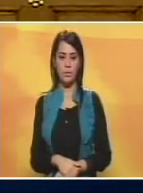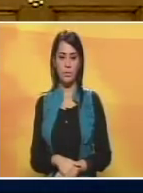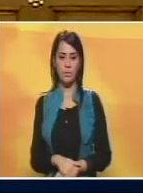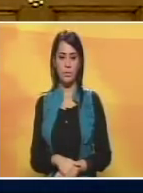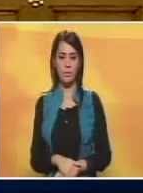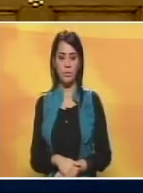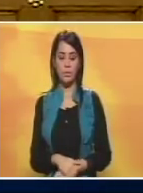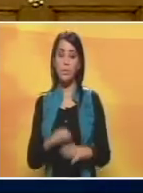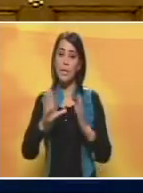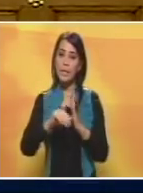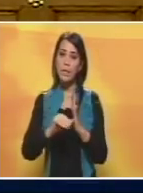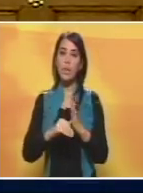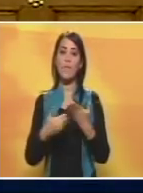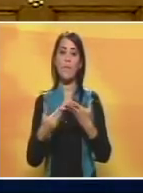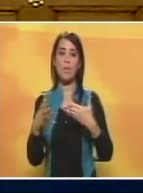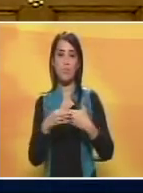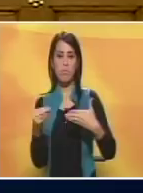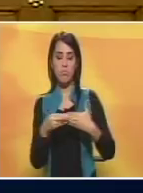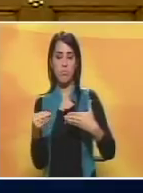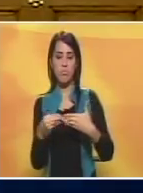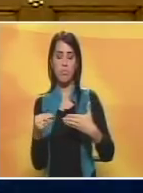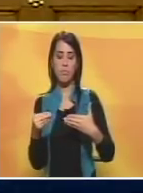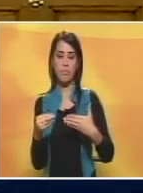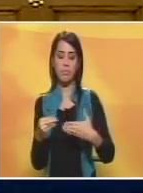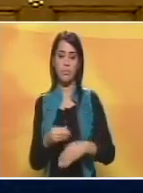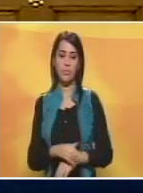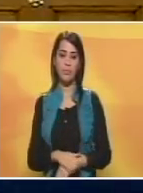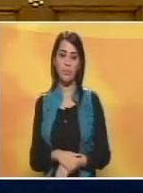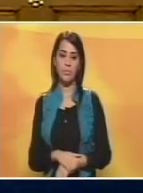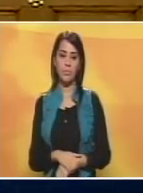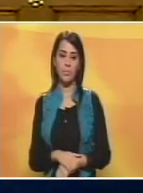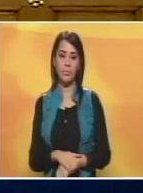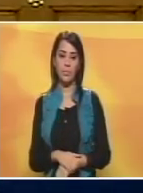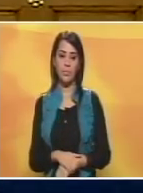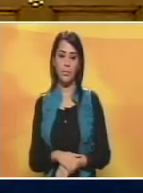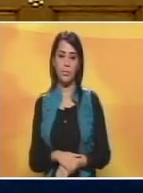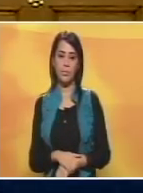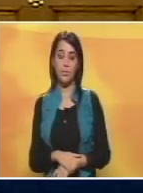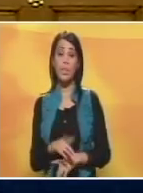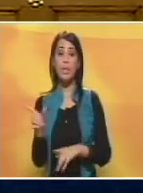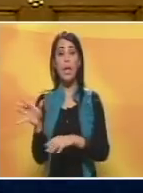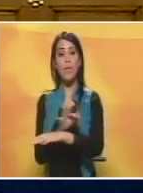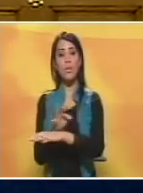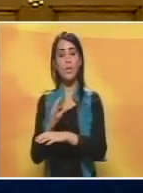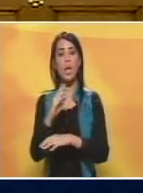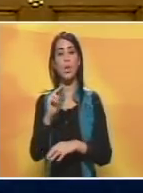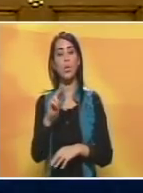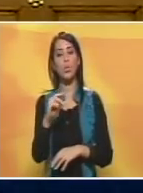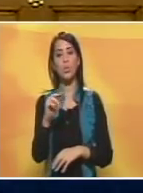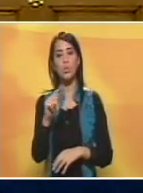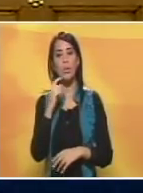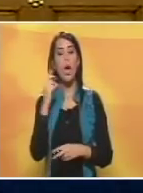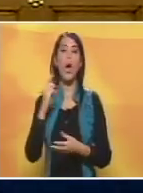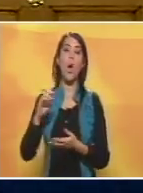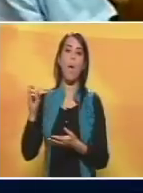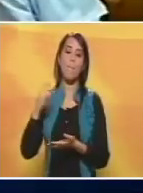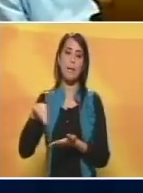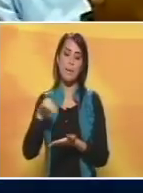roban las divisas convertibles y colocan desde Cúcuta, desde Miami,